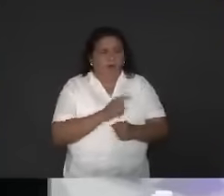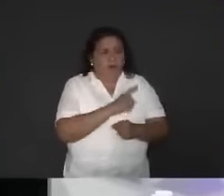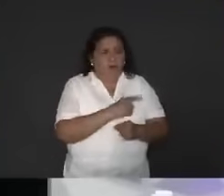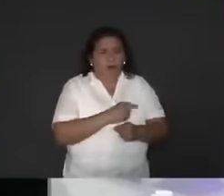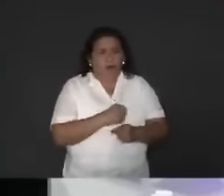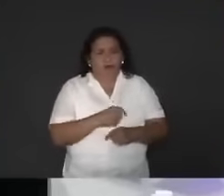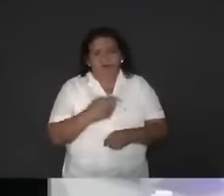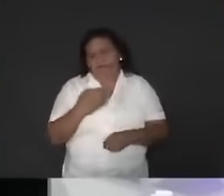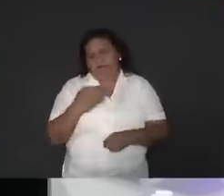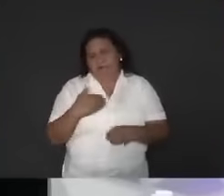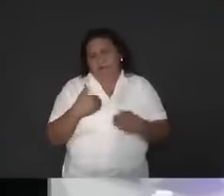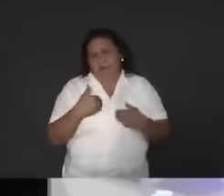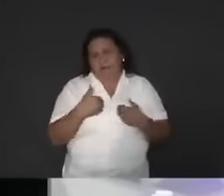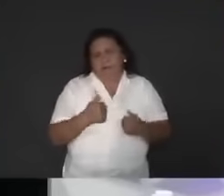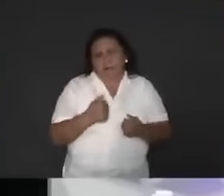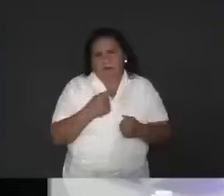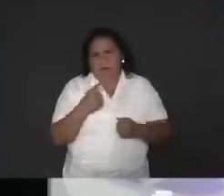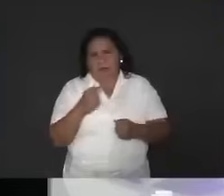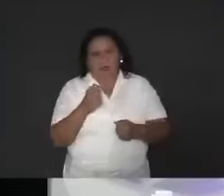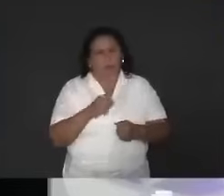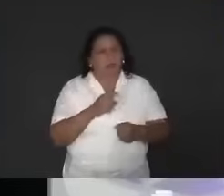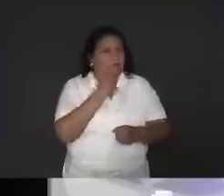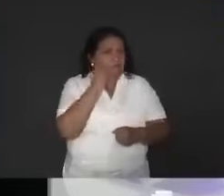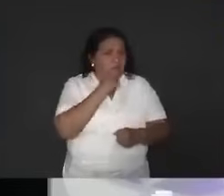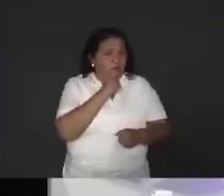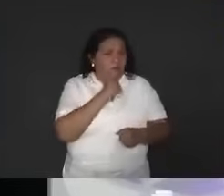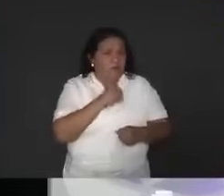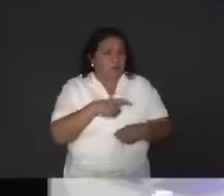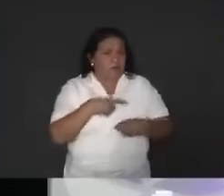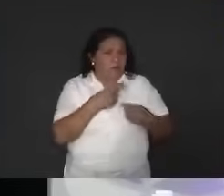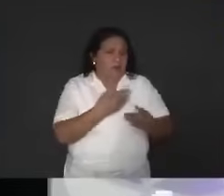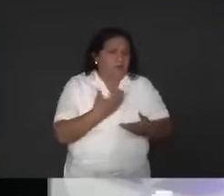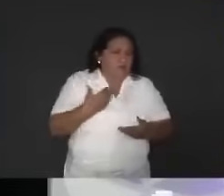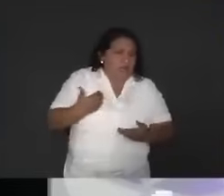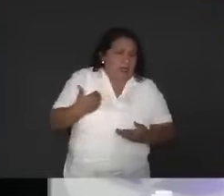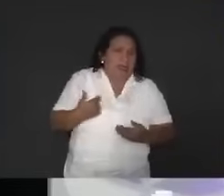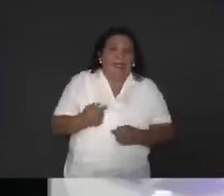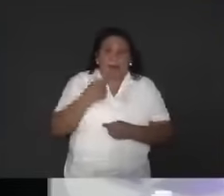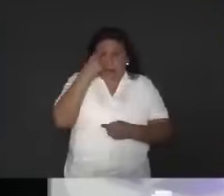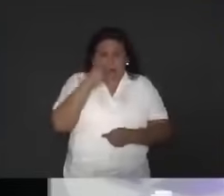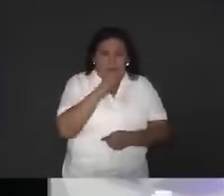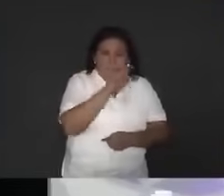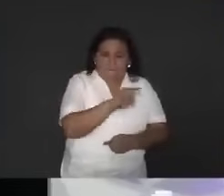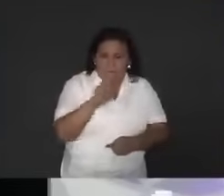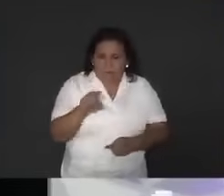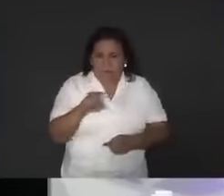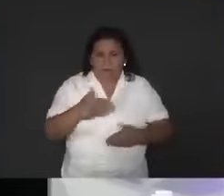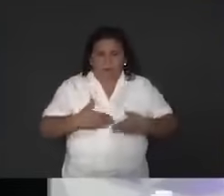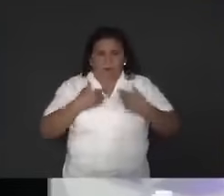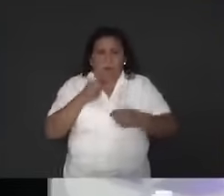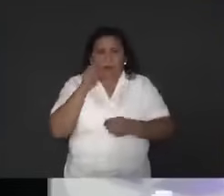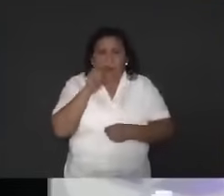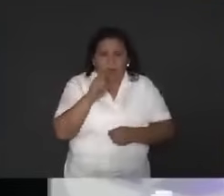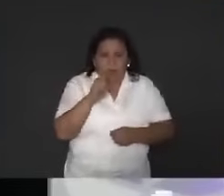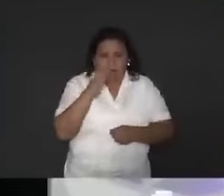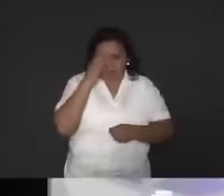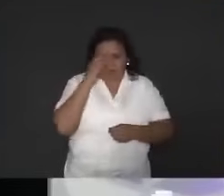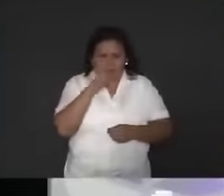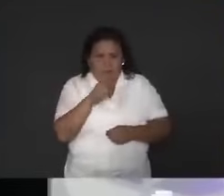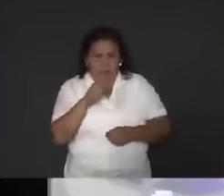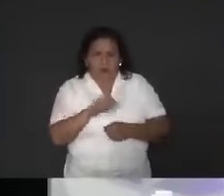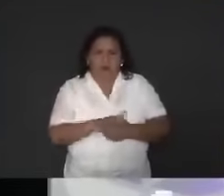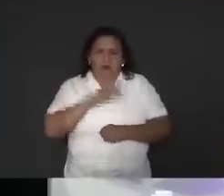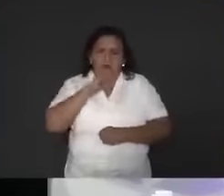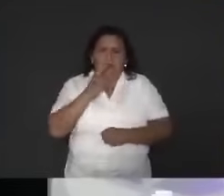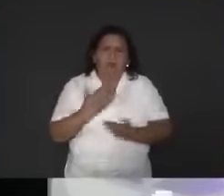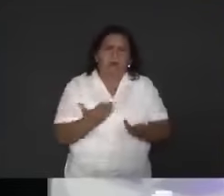de siempre. No les creas a los que ya les diste la oportunidad. Créete a ti. Confía en tu intuición y en la